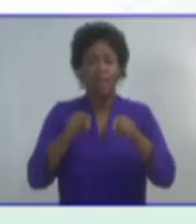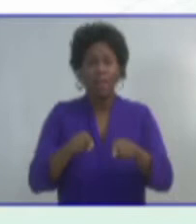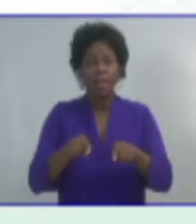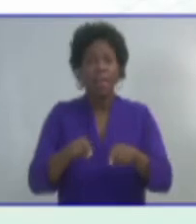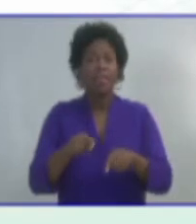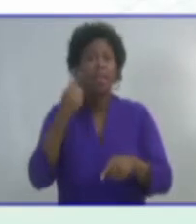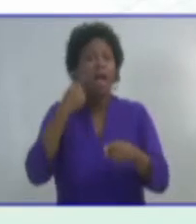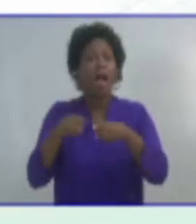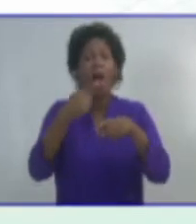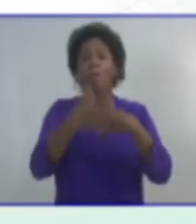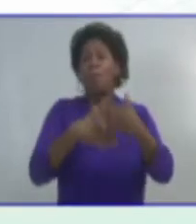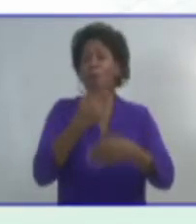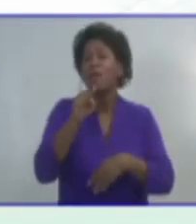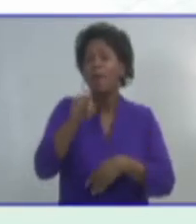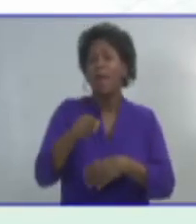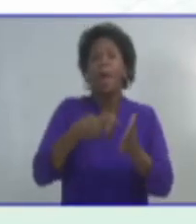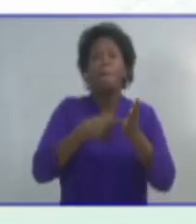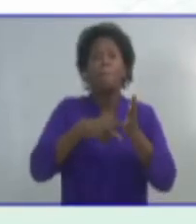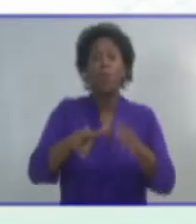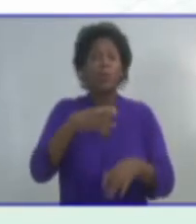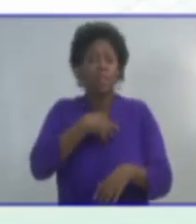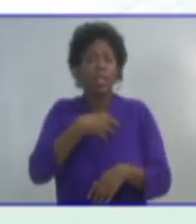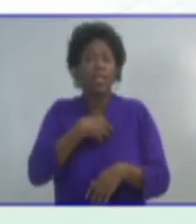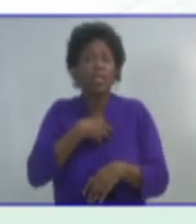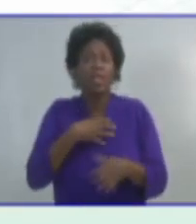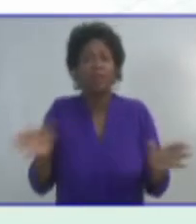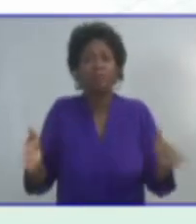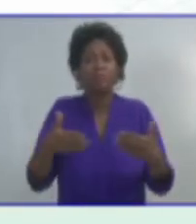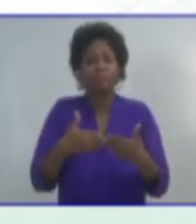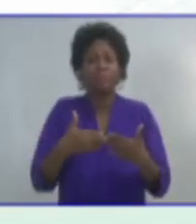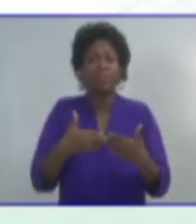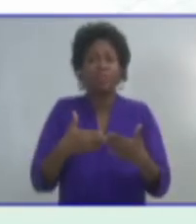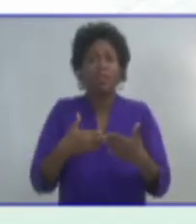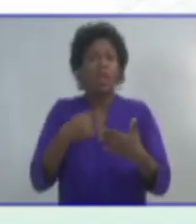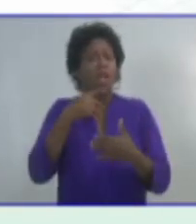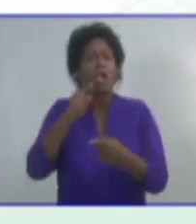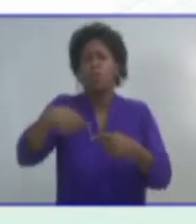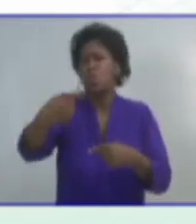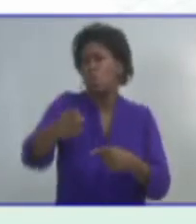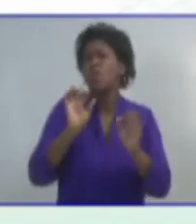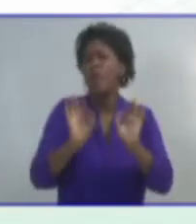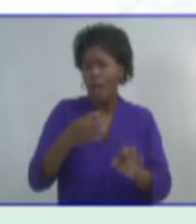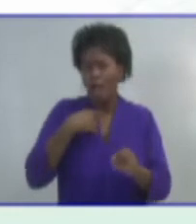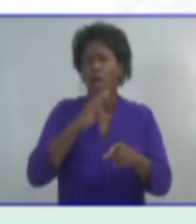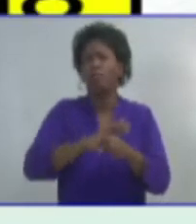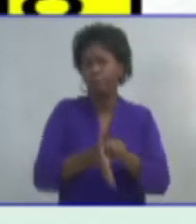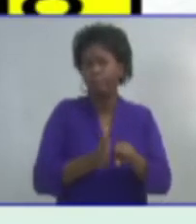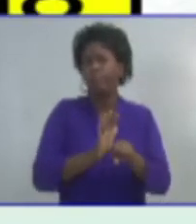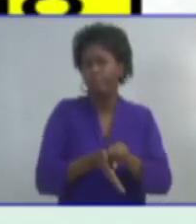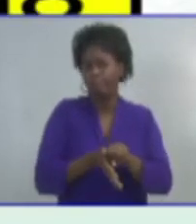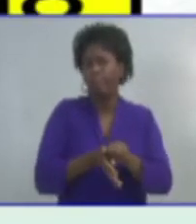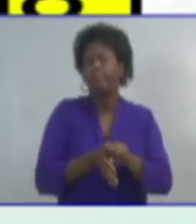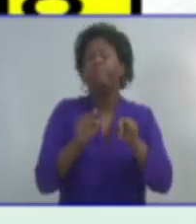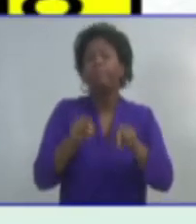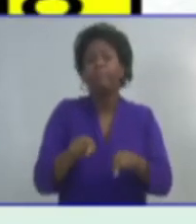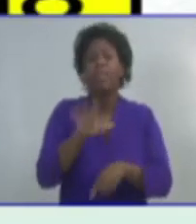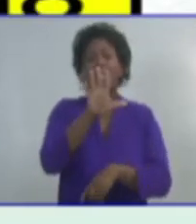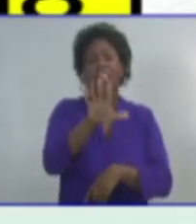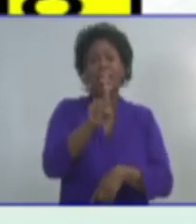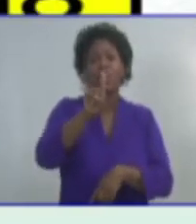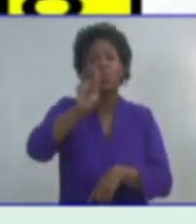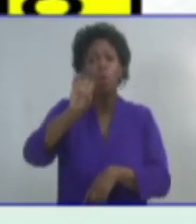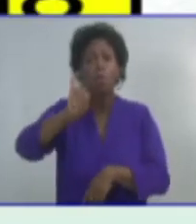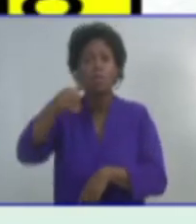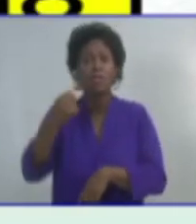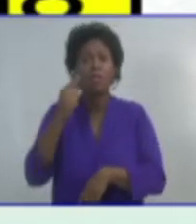tasa de incidencia, la provincia sigue con una tendencia a la disminución en el número de casos diarios y con la tasa de incidencia hoy de